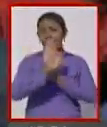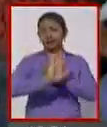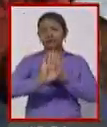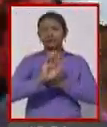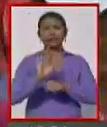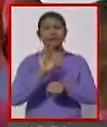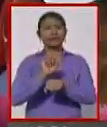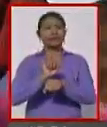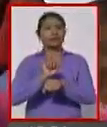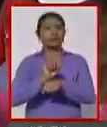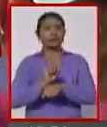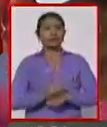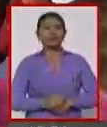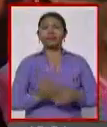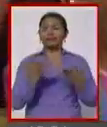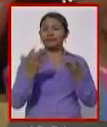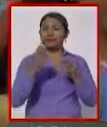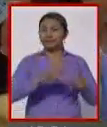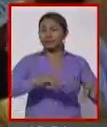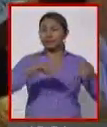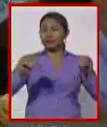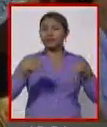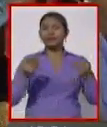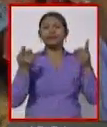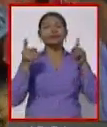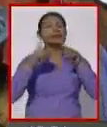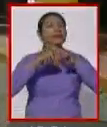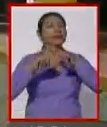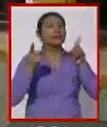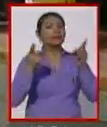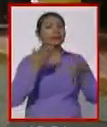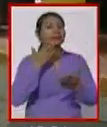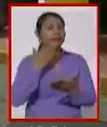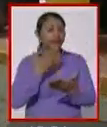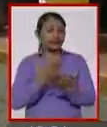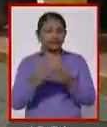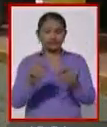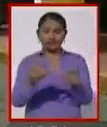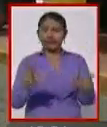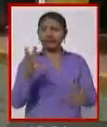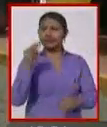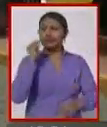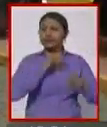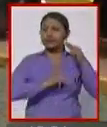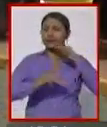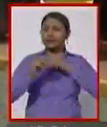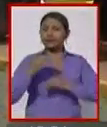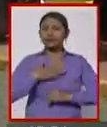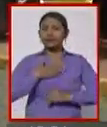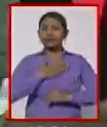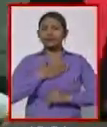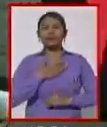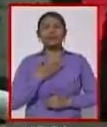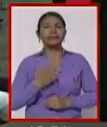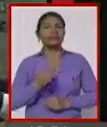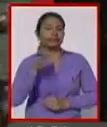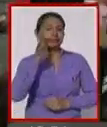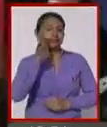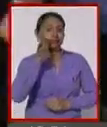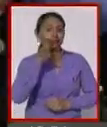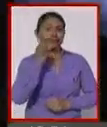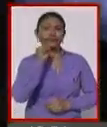nuestra fuente de trabajo. Queremos irnos, pero en óptimas condiciones, señor alcalde. Deje de mentir al pueblo, por favor. Somos